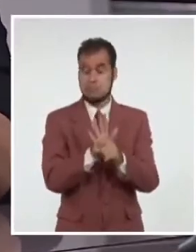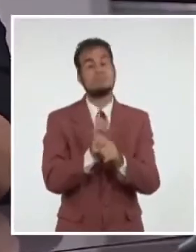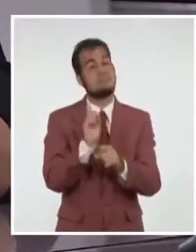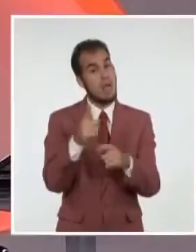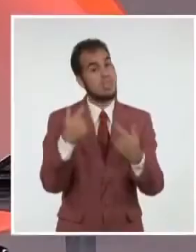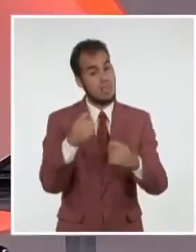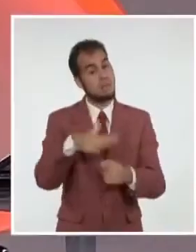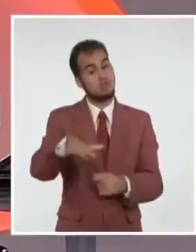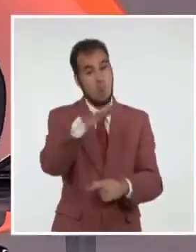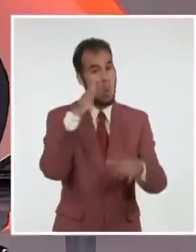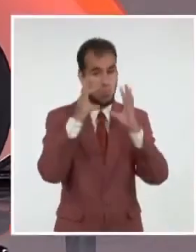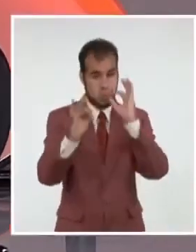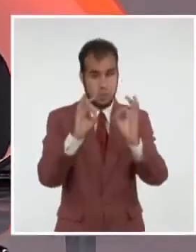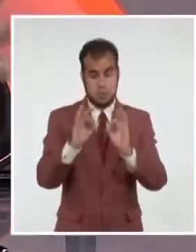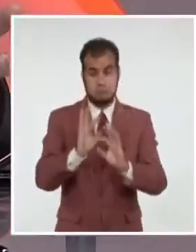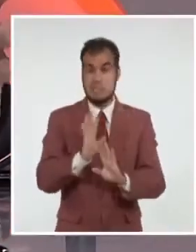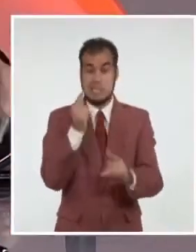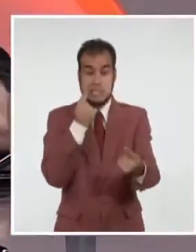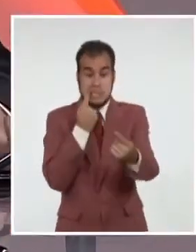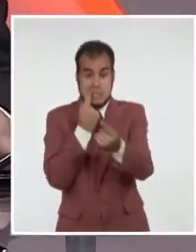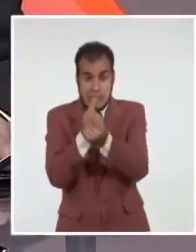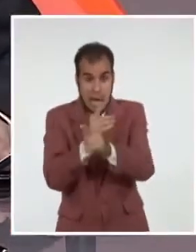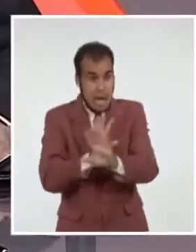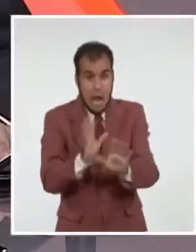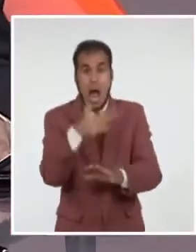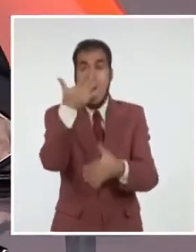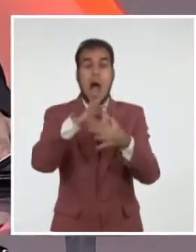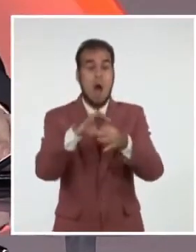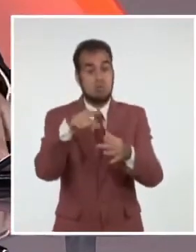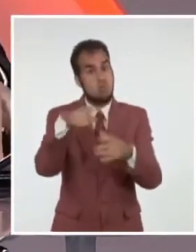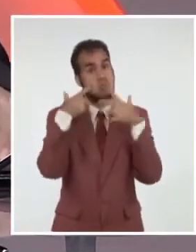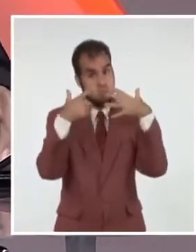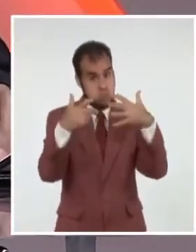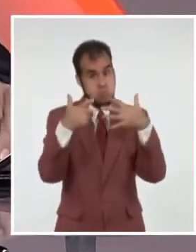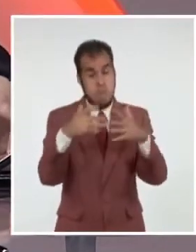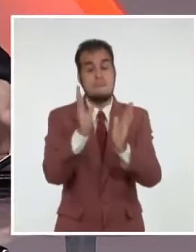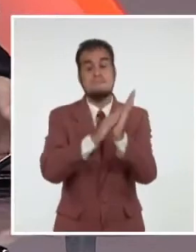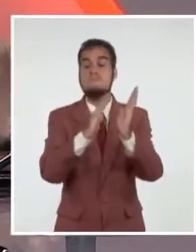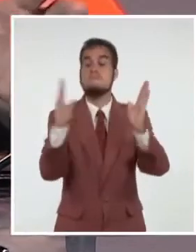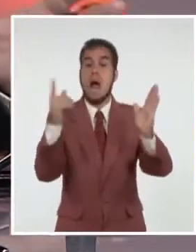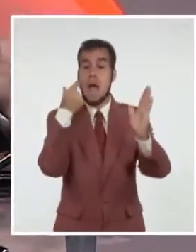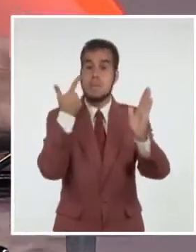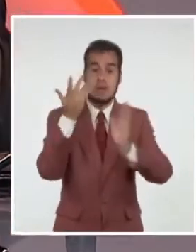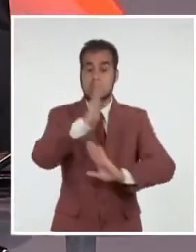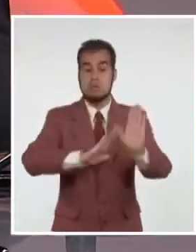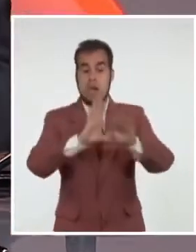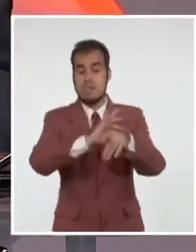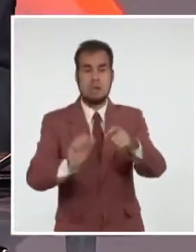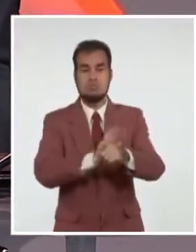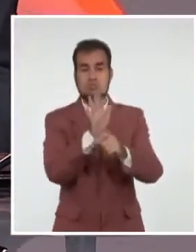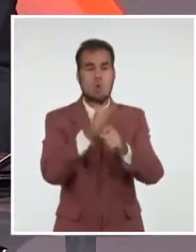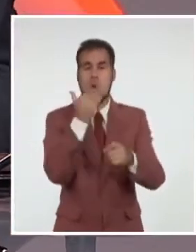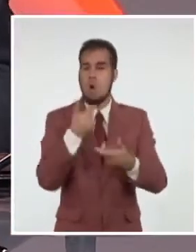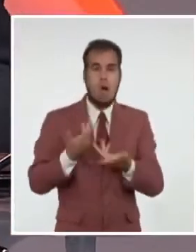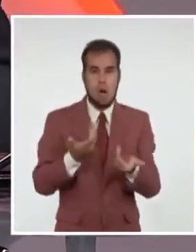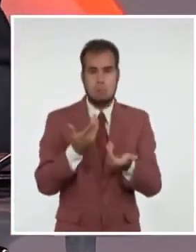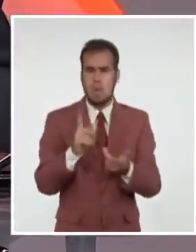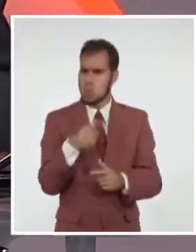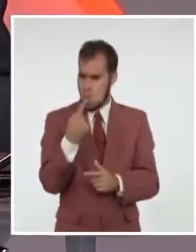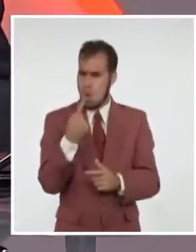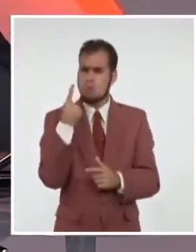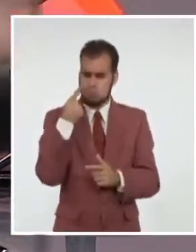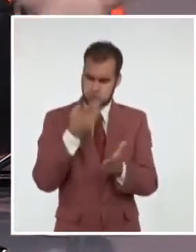Estamos acercando en agosto. Agosto puede ser un mes importante en el enfrentamiento a la pandemia en el país y, por supuesto, nosotros seguiremos toda esta